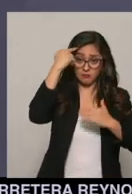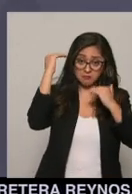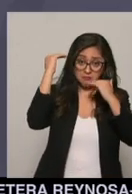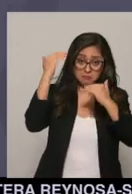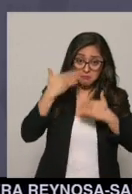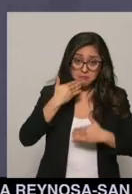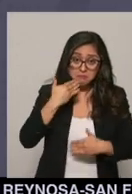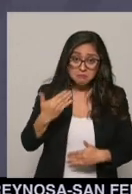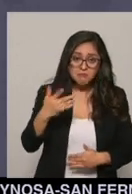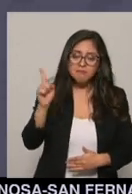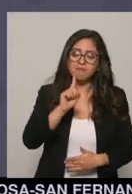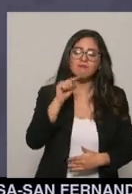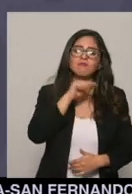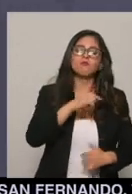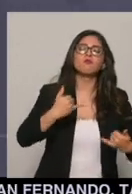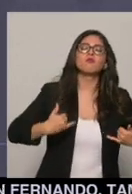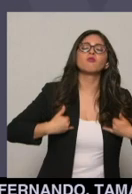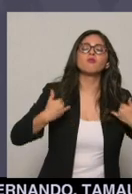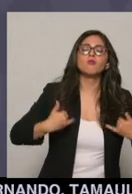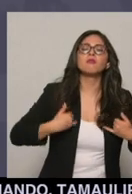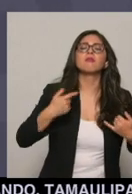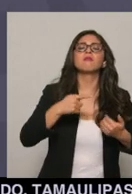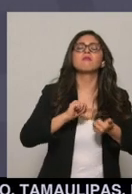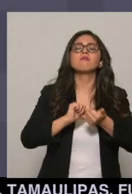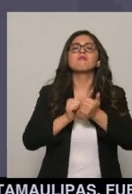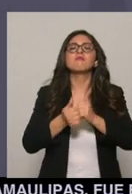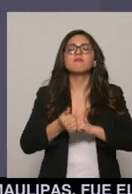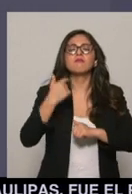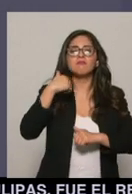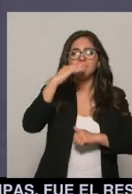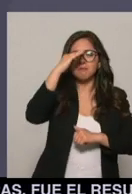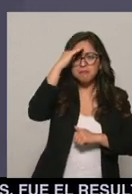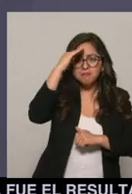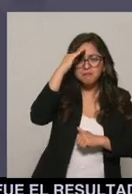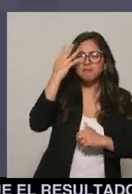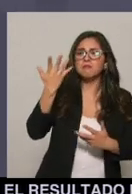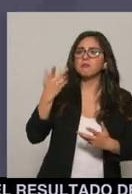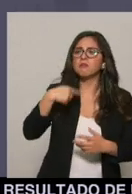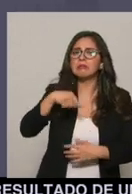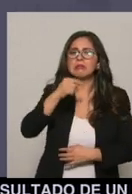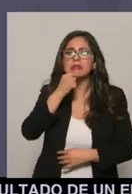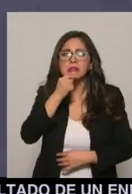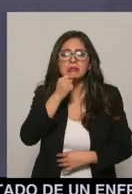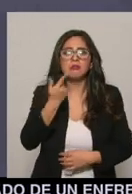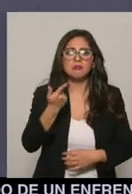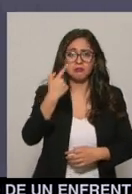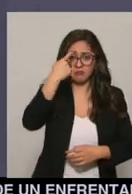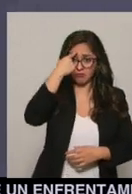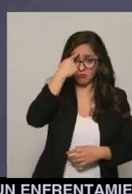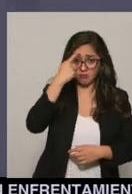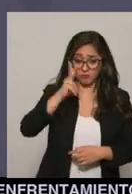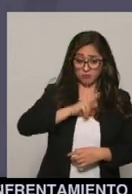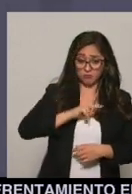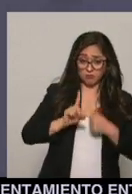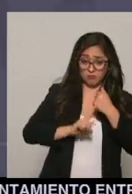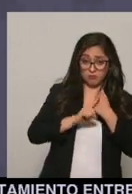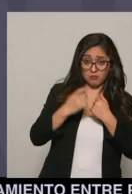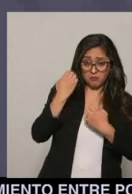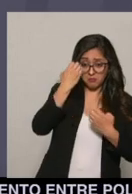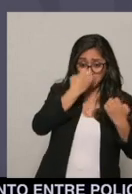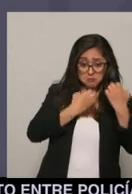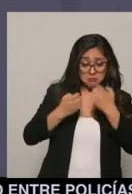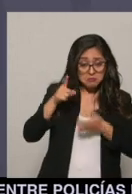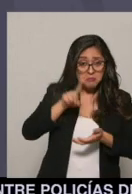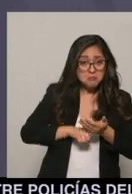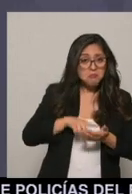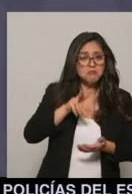con una perspectiva más de adolescente, de joven, de niño, entonces no lo evaluamos de manera diferente,